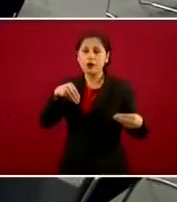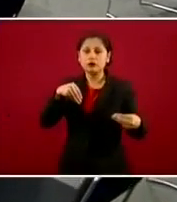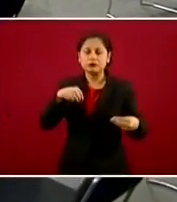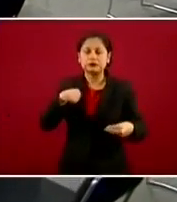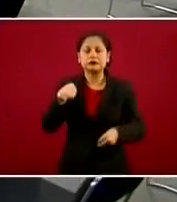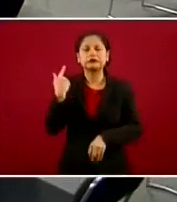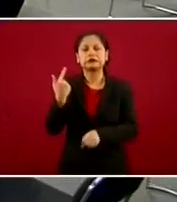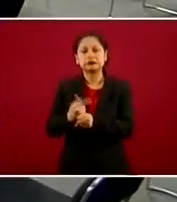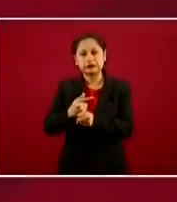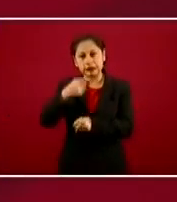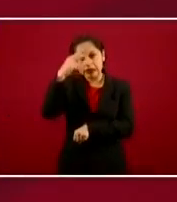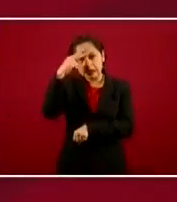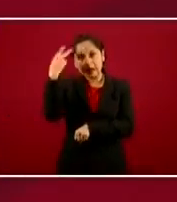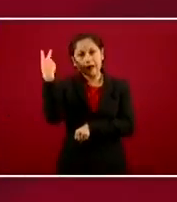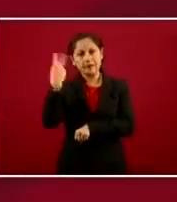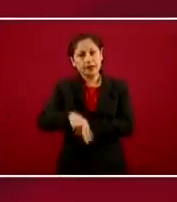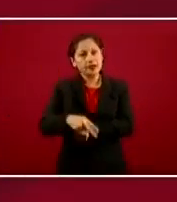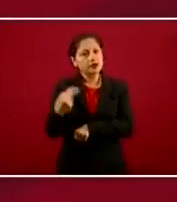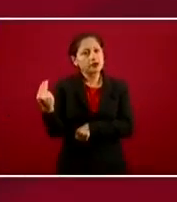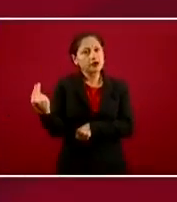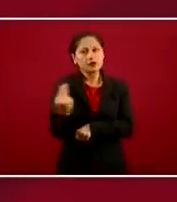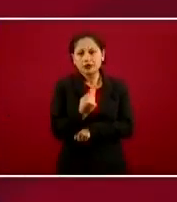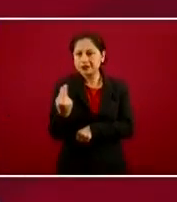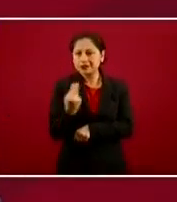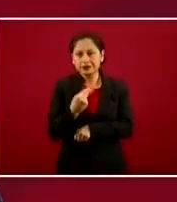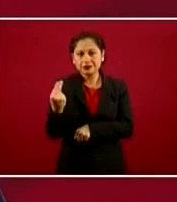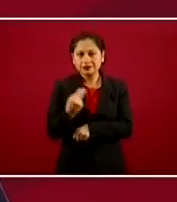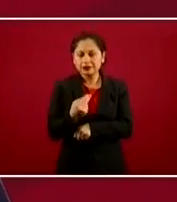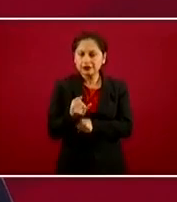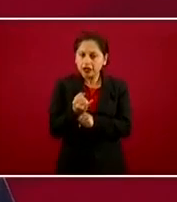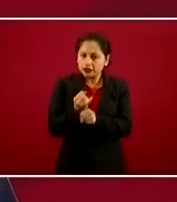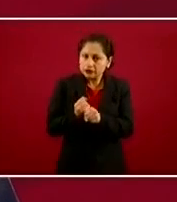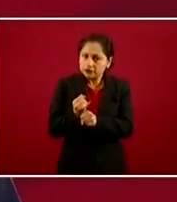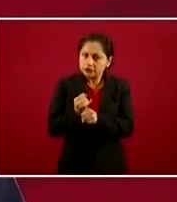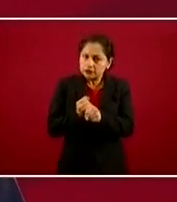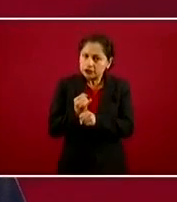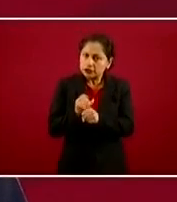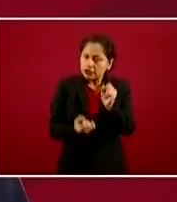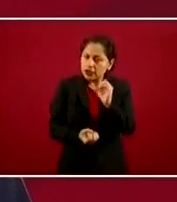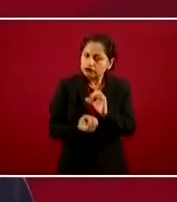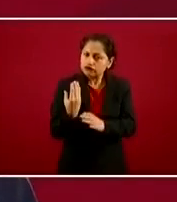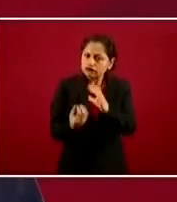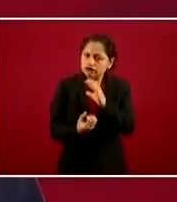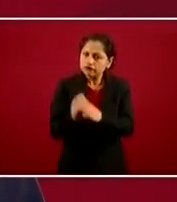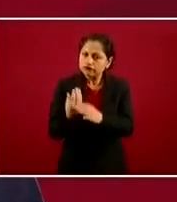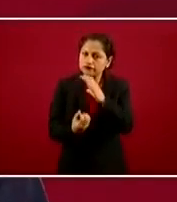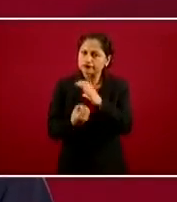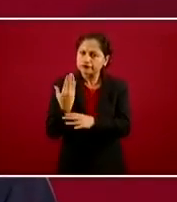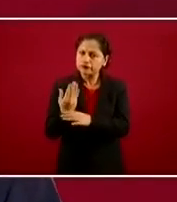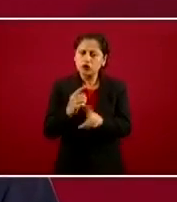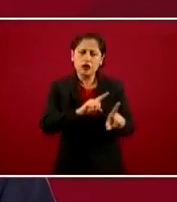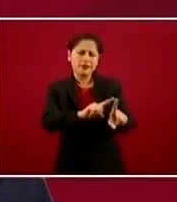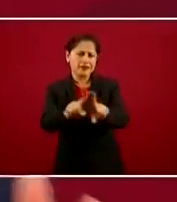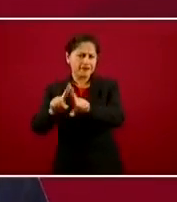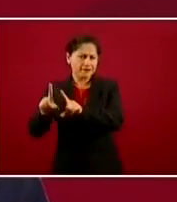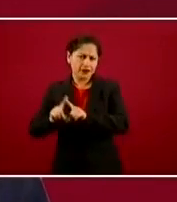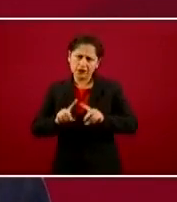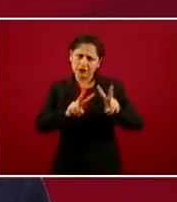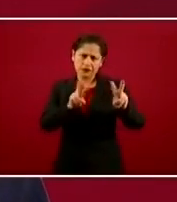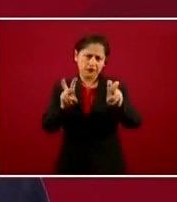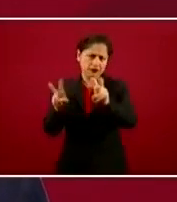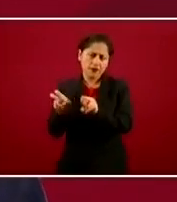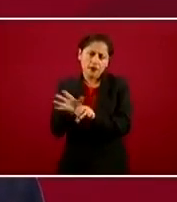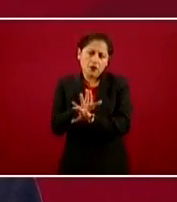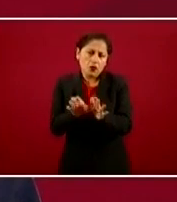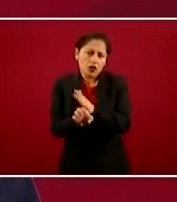petróleo actividades legislativas de justicia programas de gobierno entre otros hoy por la mañana el subsecretario dio a conocer cuáles